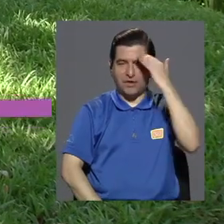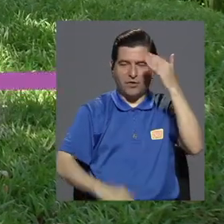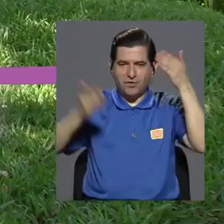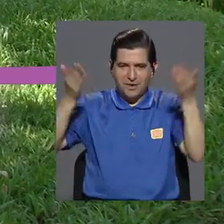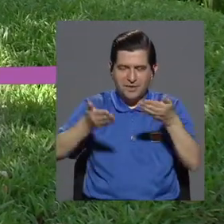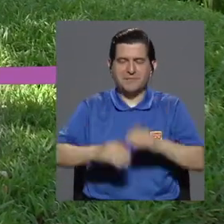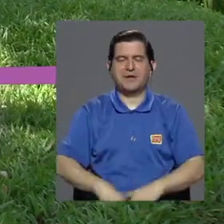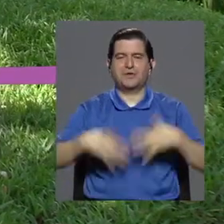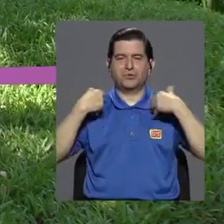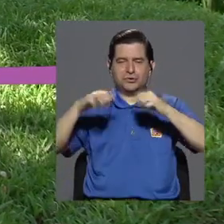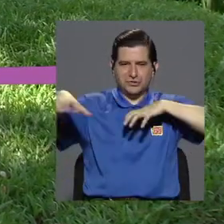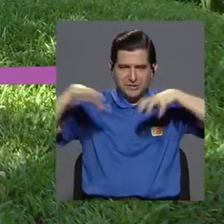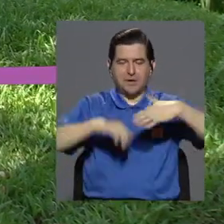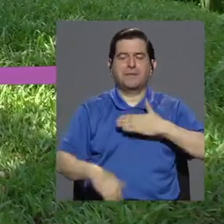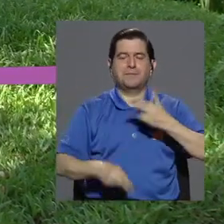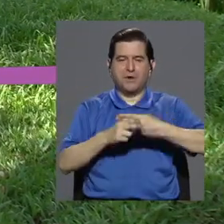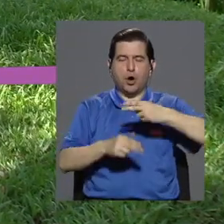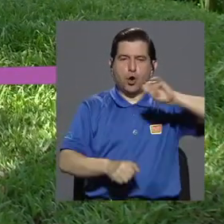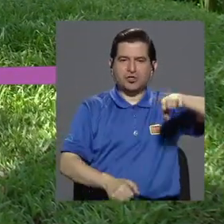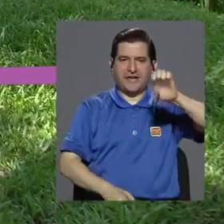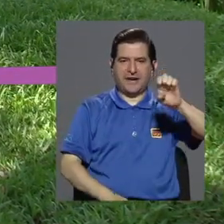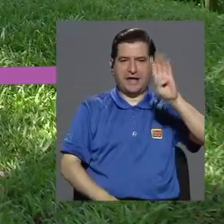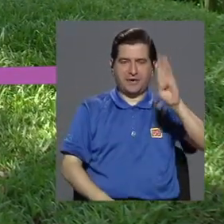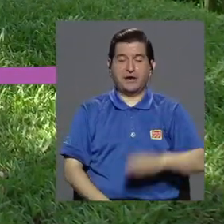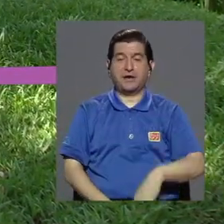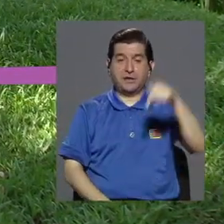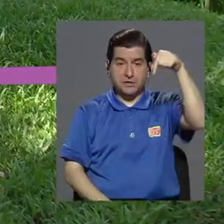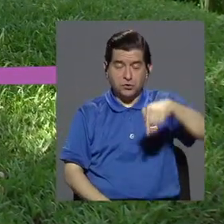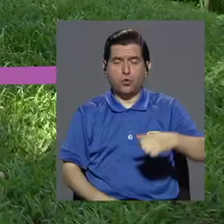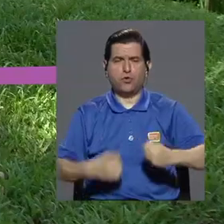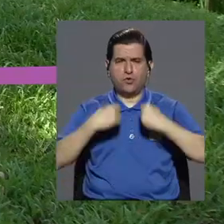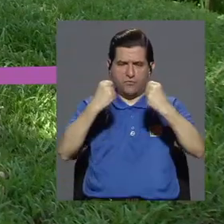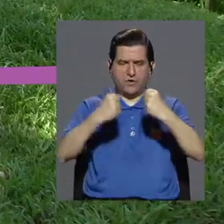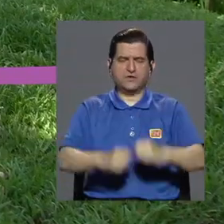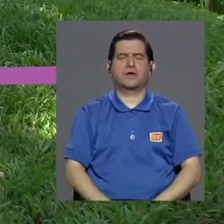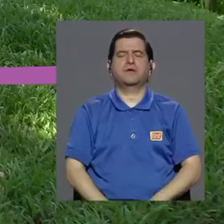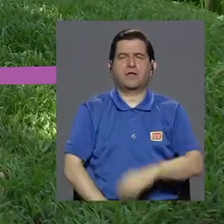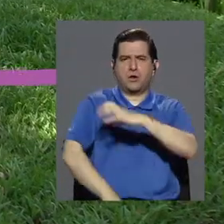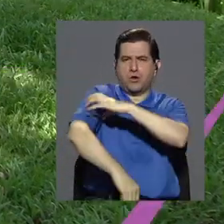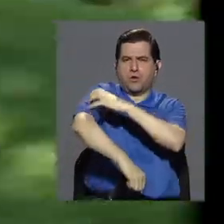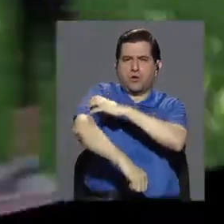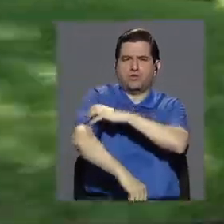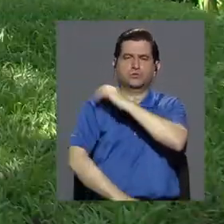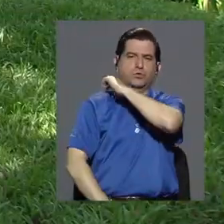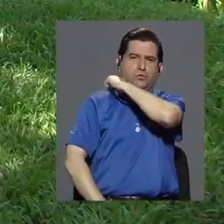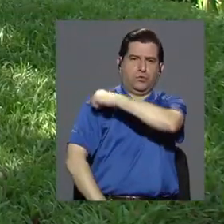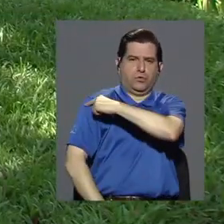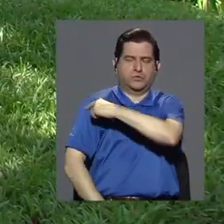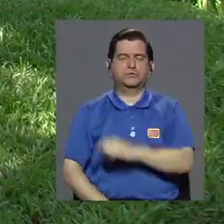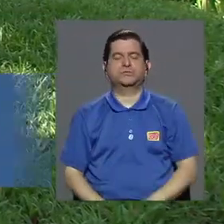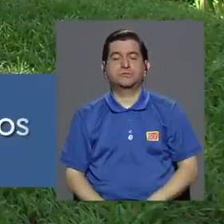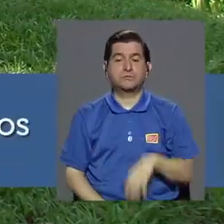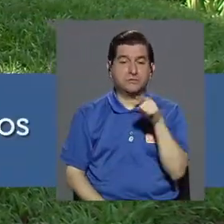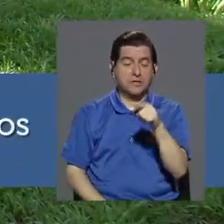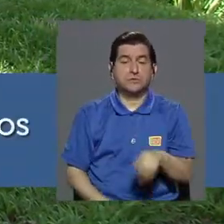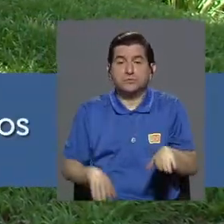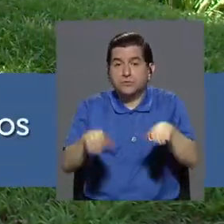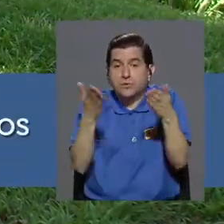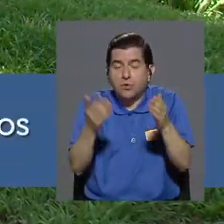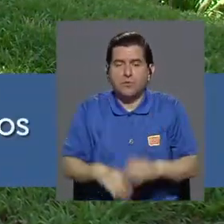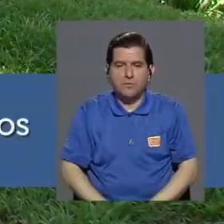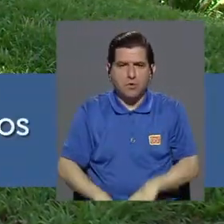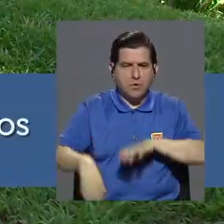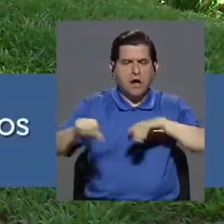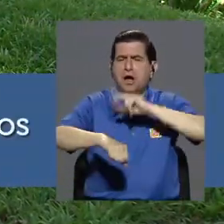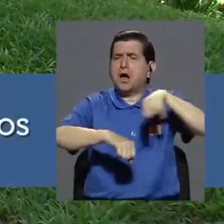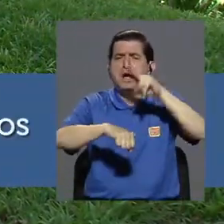Hola, bienvenidos a Salud Movimiento. Mi nombre es José Enrique Brenes y el día de hoy vamos a fortalecer los músculos de los hombros. Este ejercicio lo vamos a realizar mediante